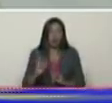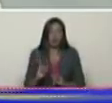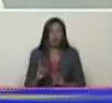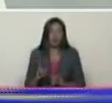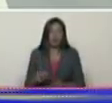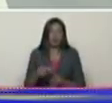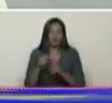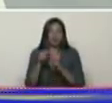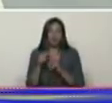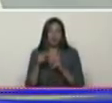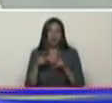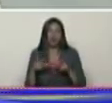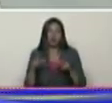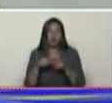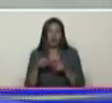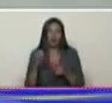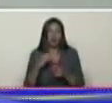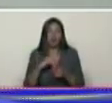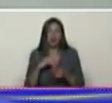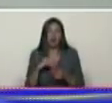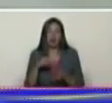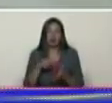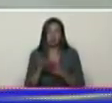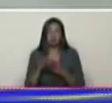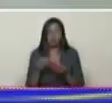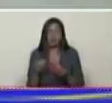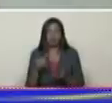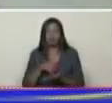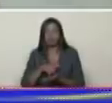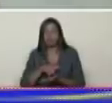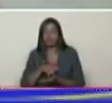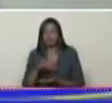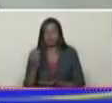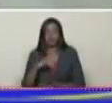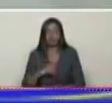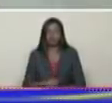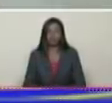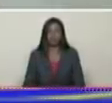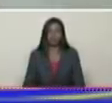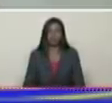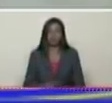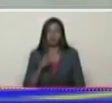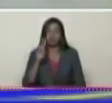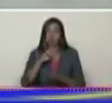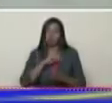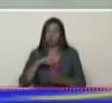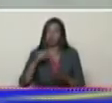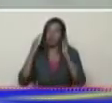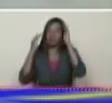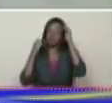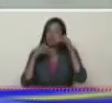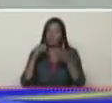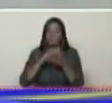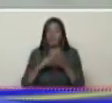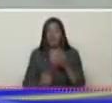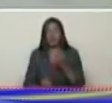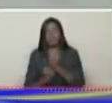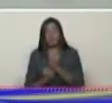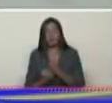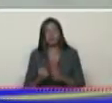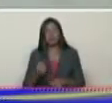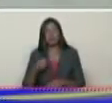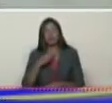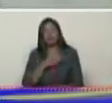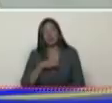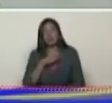los sectores que consideramos que son más vulnerables. Estamos partiendo de atender todas las bases de misiones, porque como usted sabe,